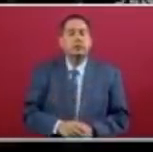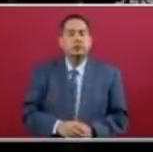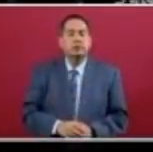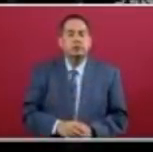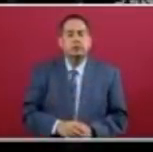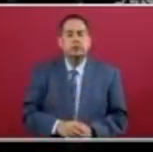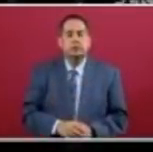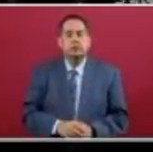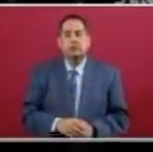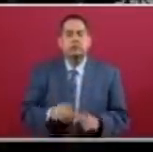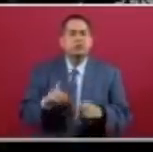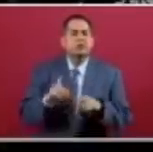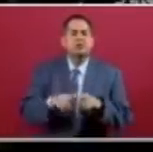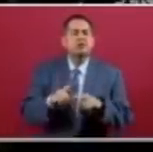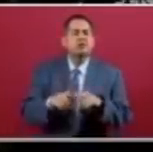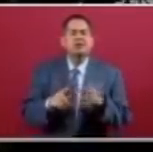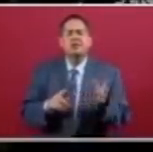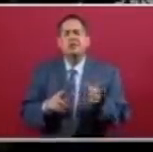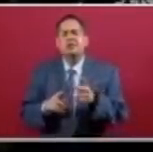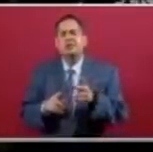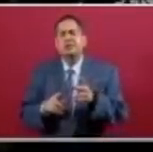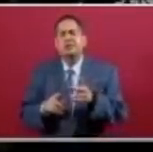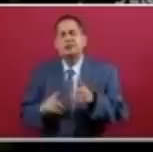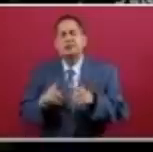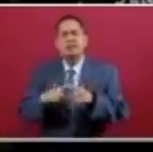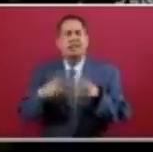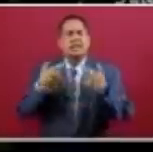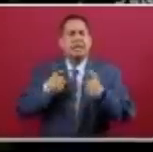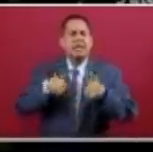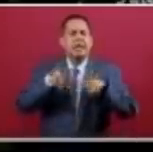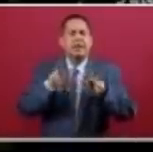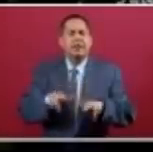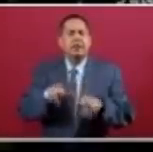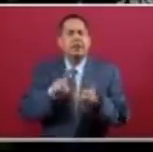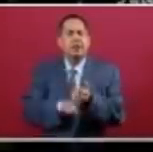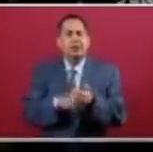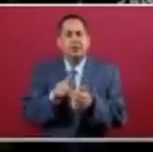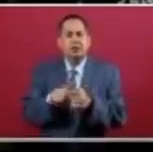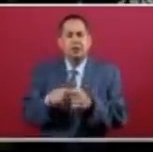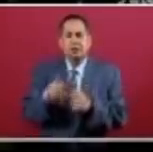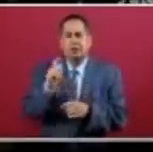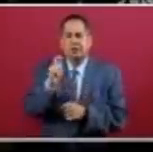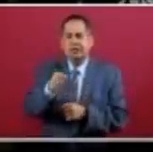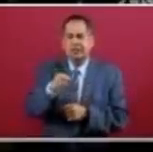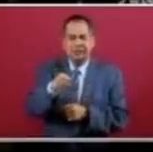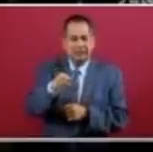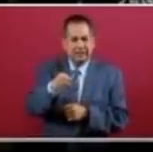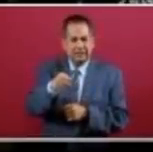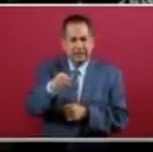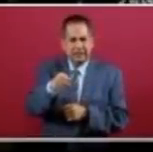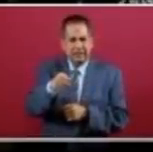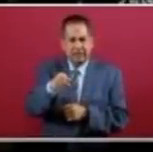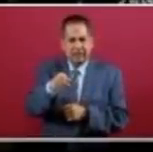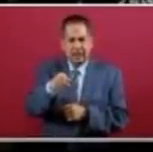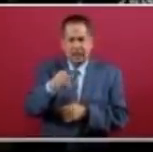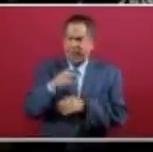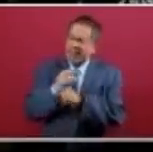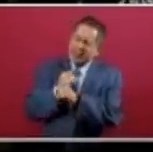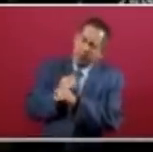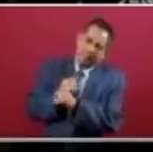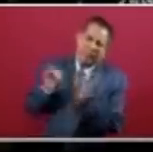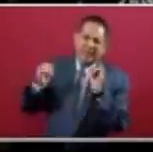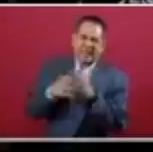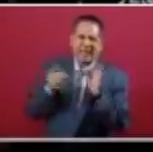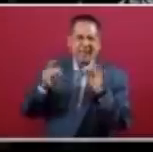A ver, ¿quién es el representante del medio más independiente